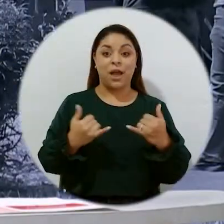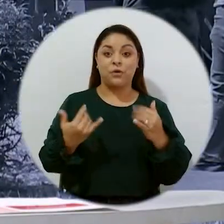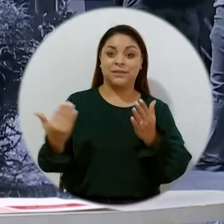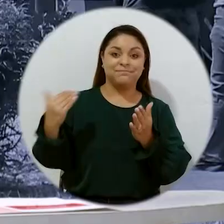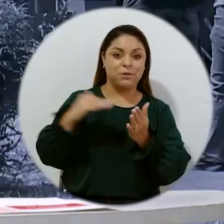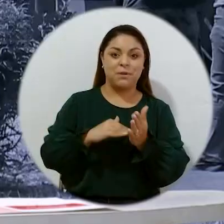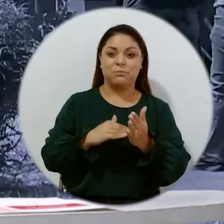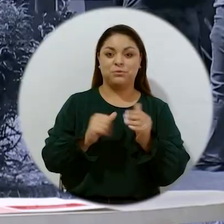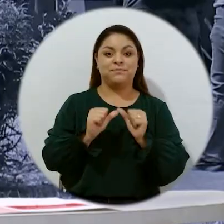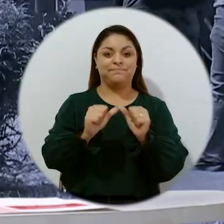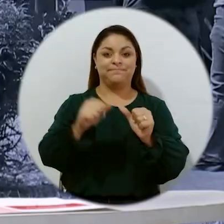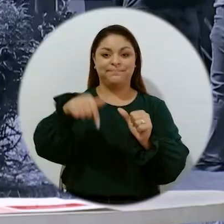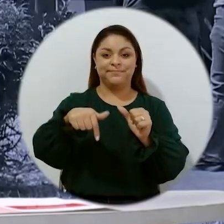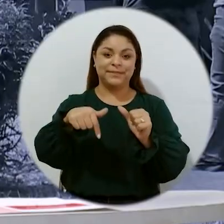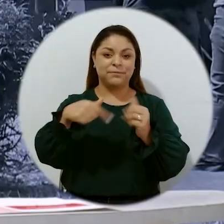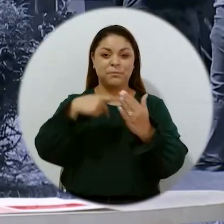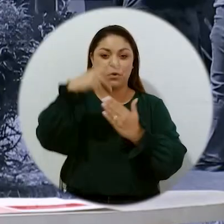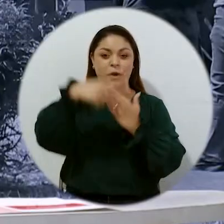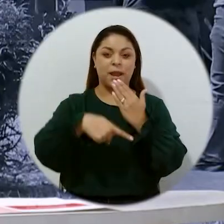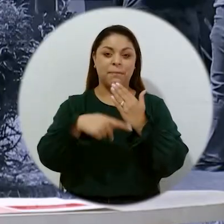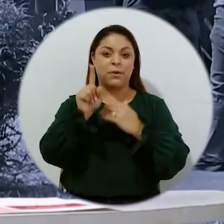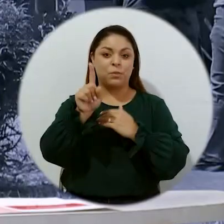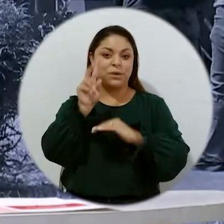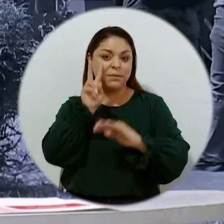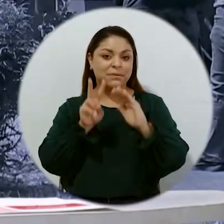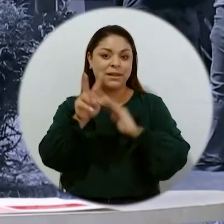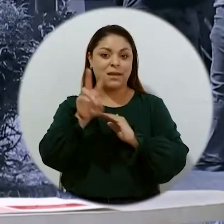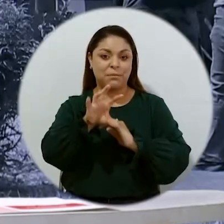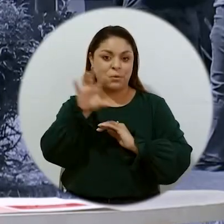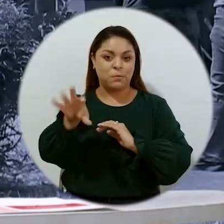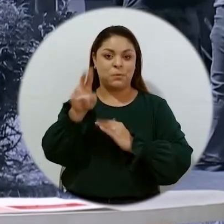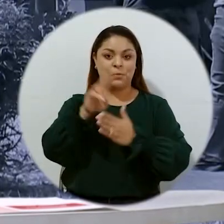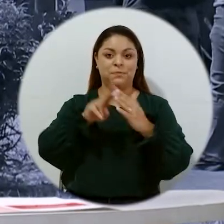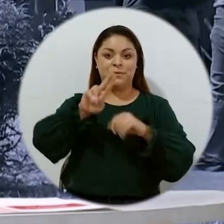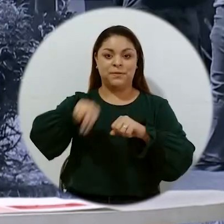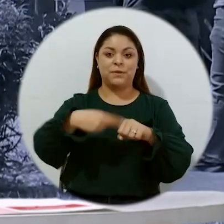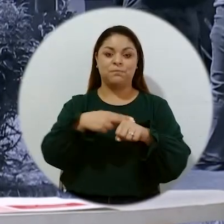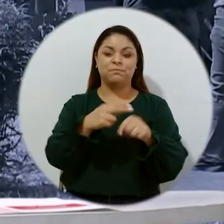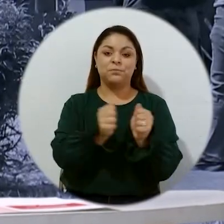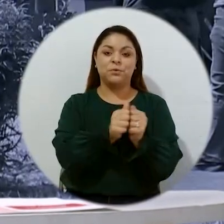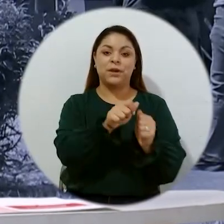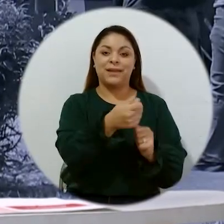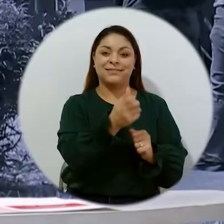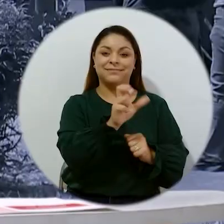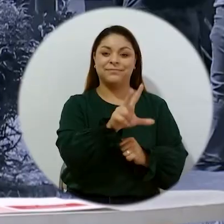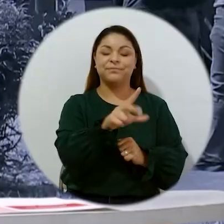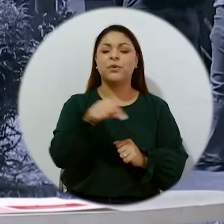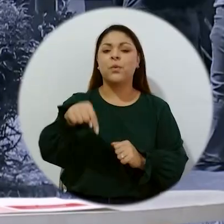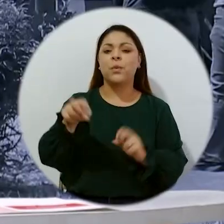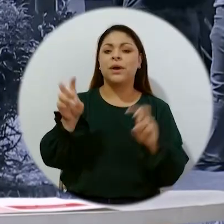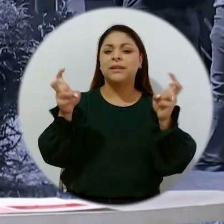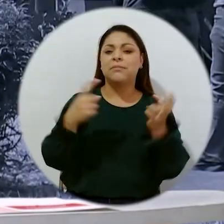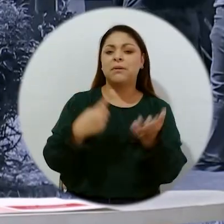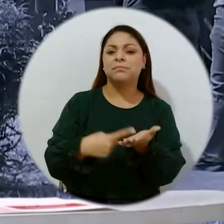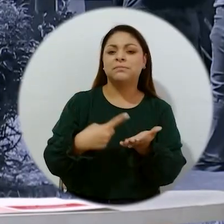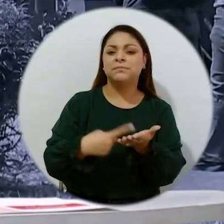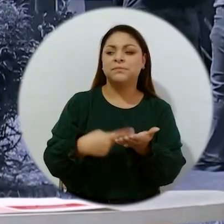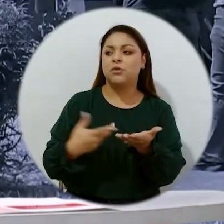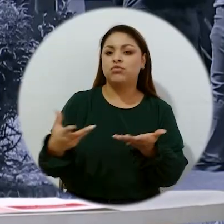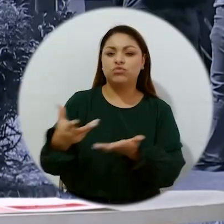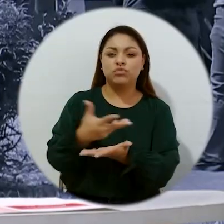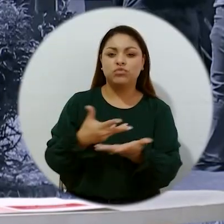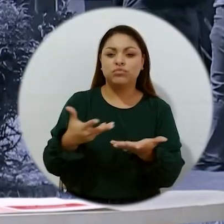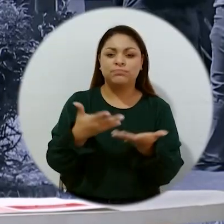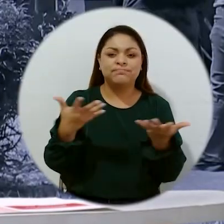Regresa usted a Una Mirada, del programa de la Universidad Nacional y de SINAR S.A., hoy con el tema de la gobernanza de los océanos, un tema